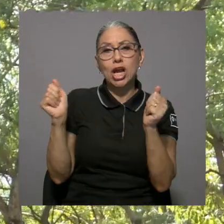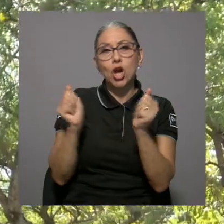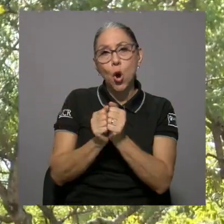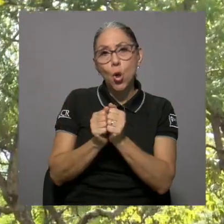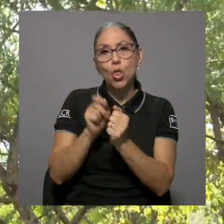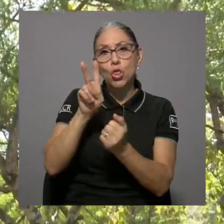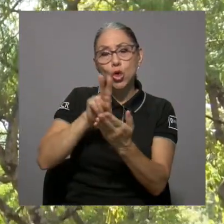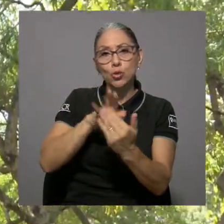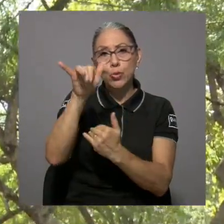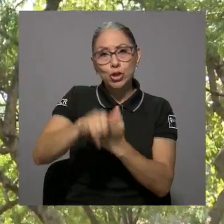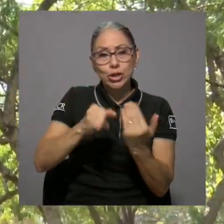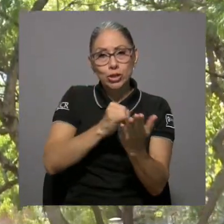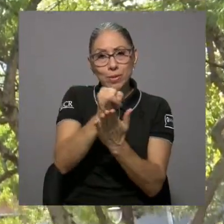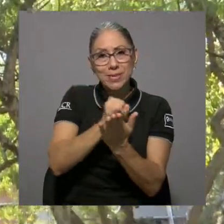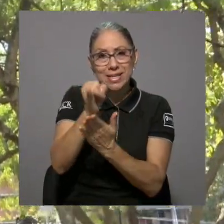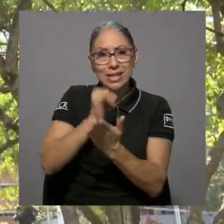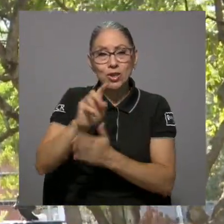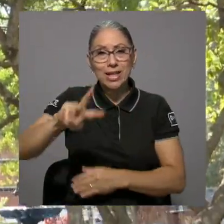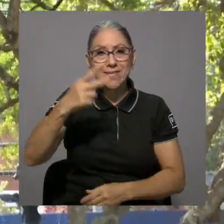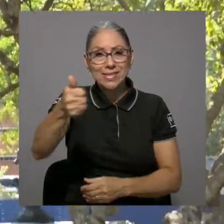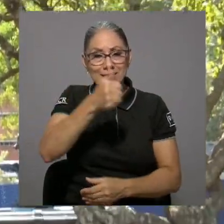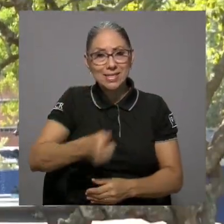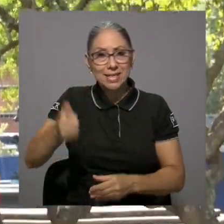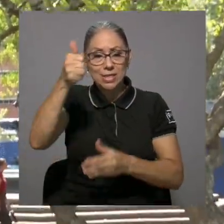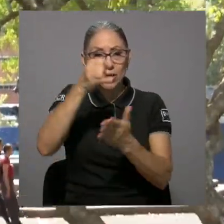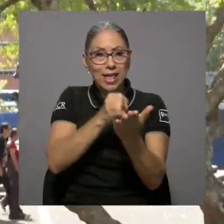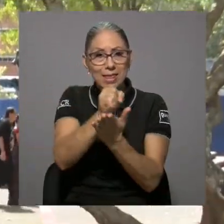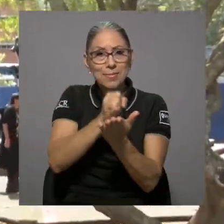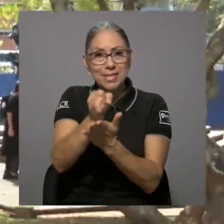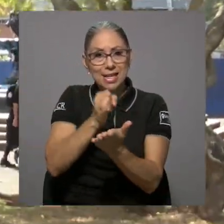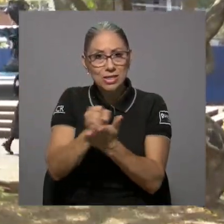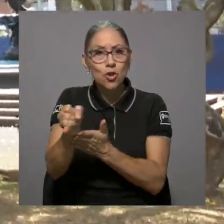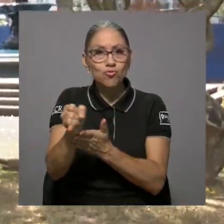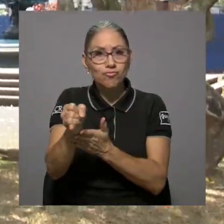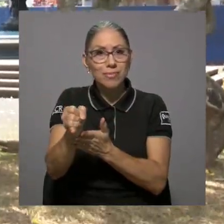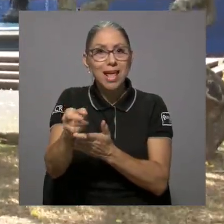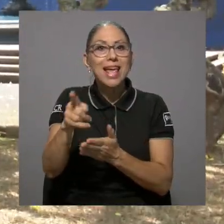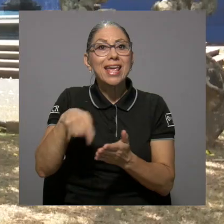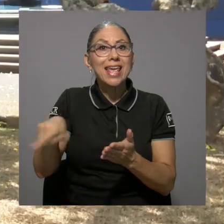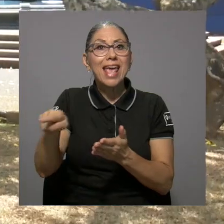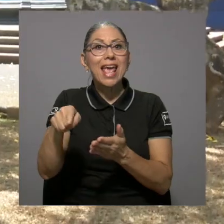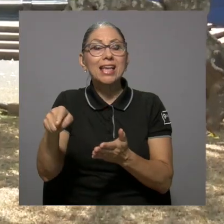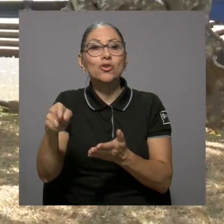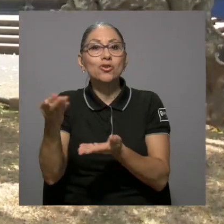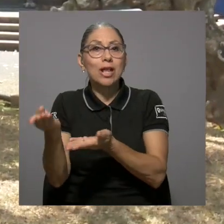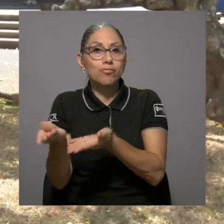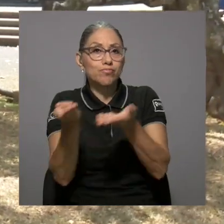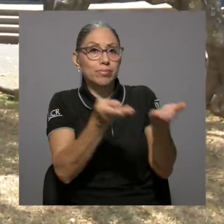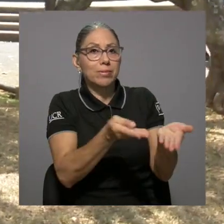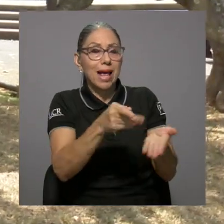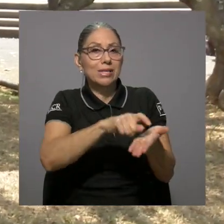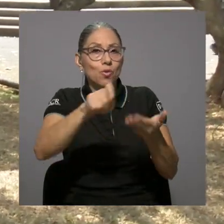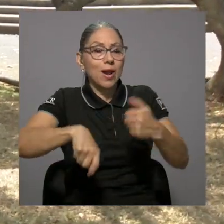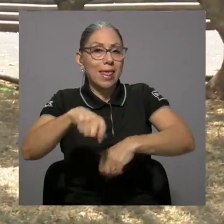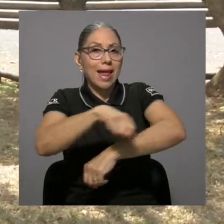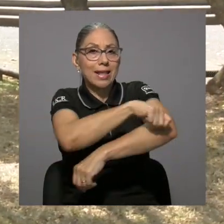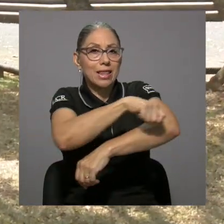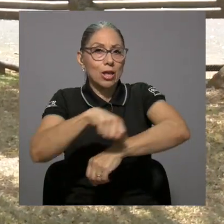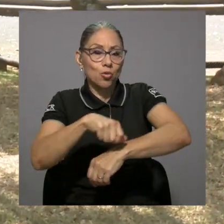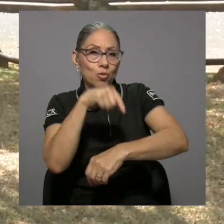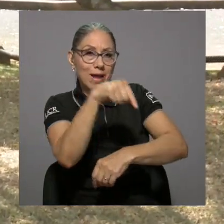2 proyectos de investigación de la Vicerrectoría de Investigación adjudicados a la Escuela de Arquitectura